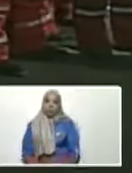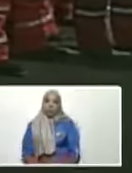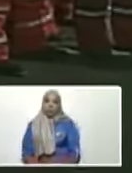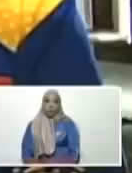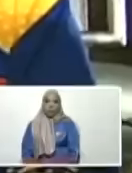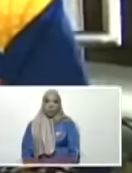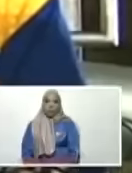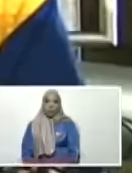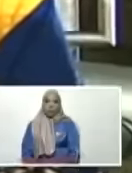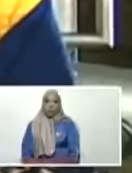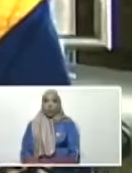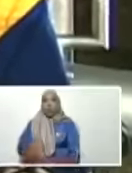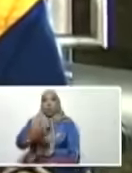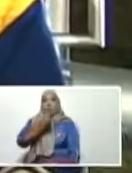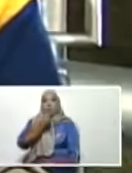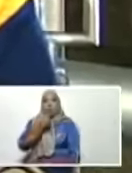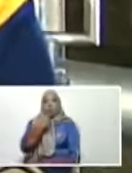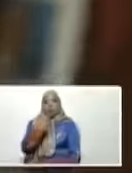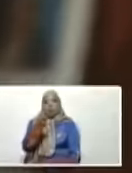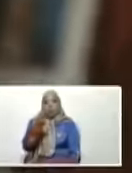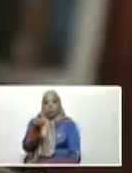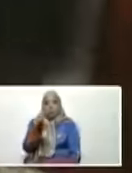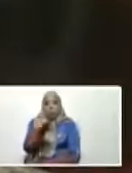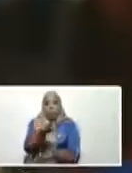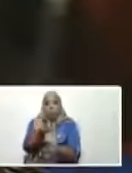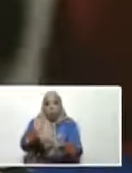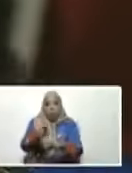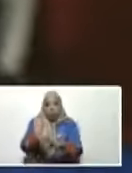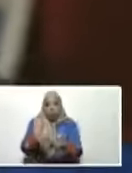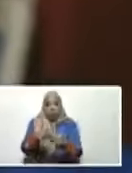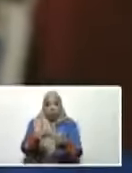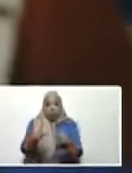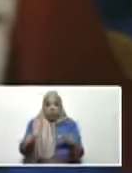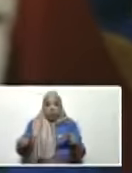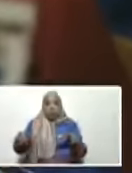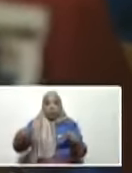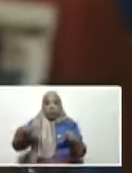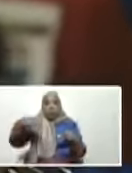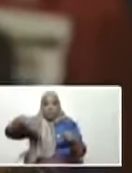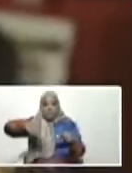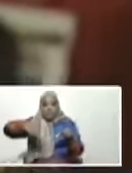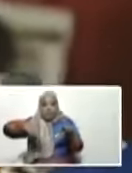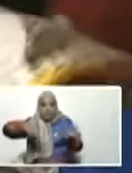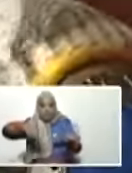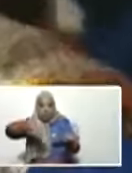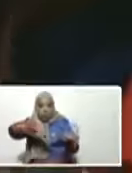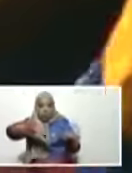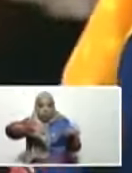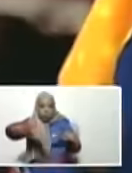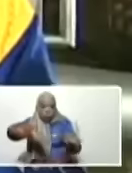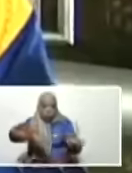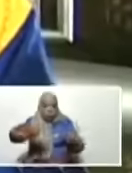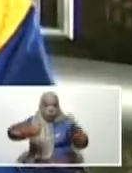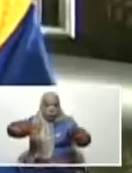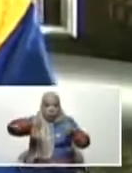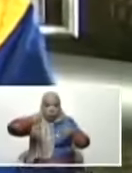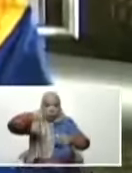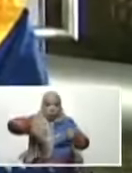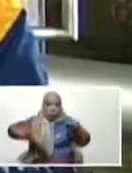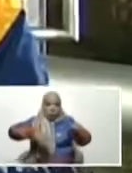Este es un crudo que sirve para afastar, inclusive. Huele sabroso, ¿oyeron? Señor